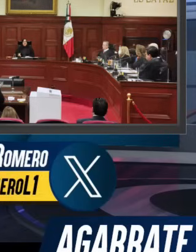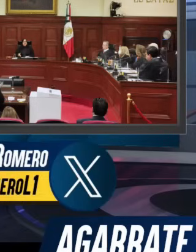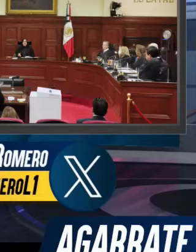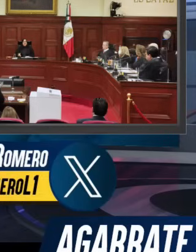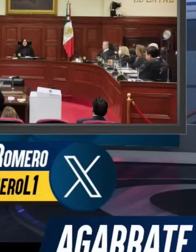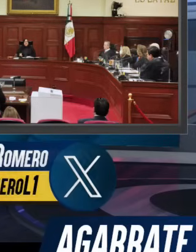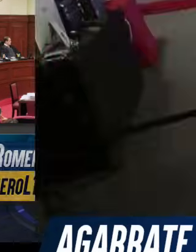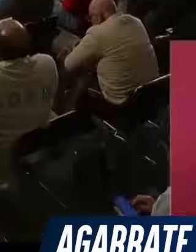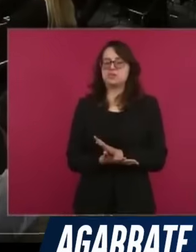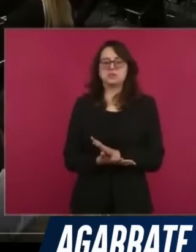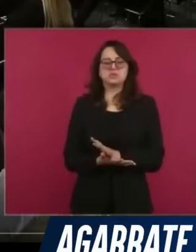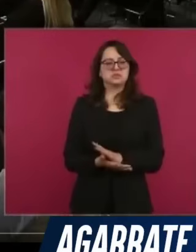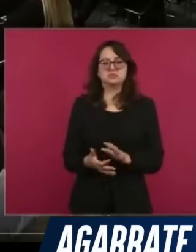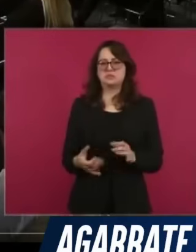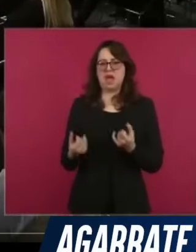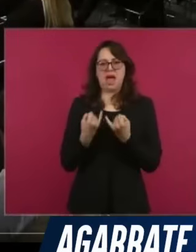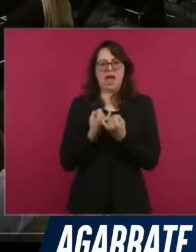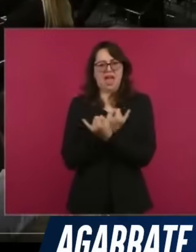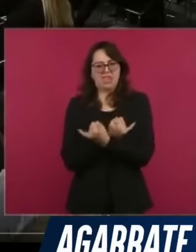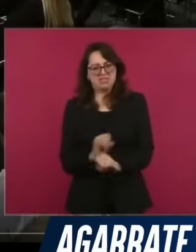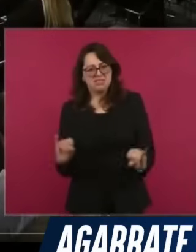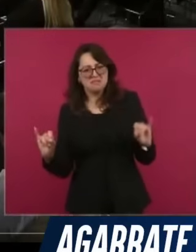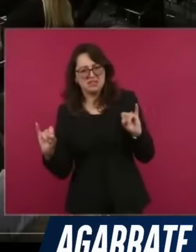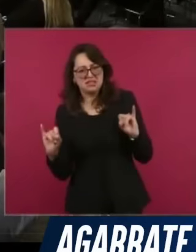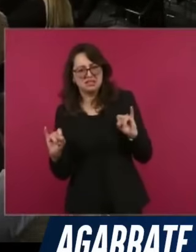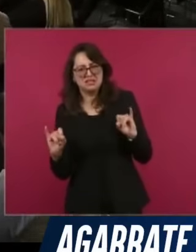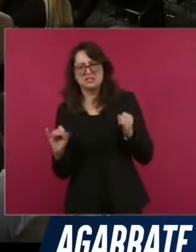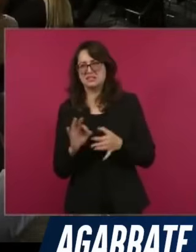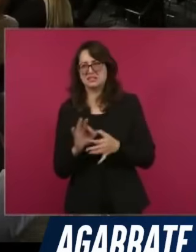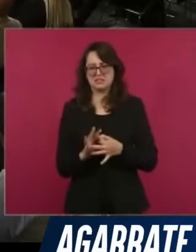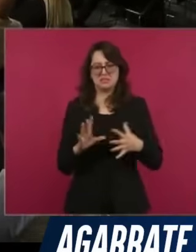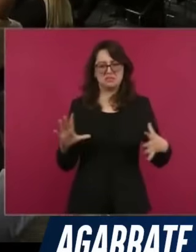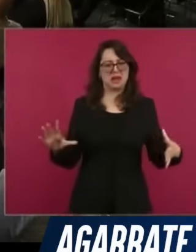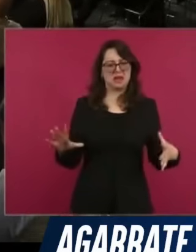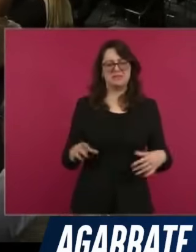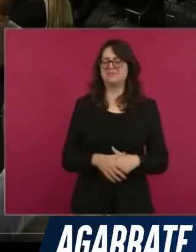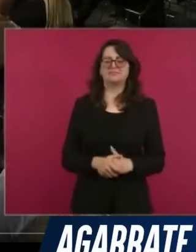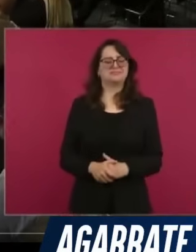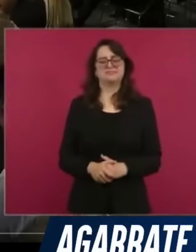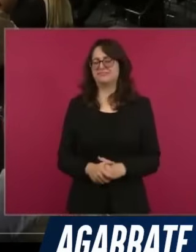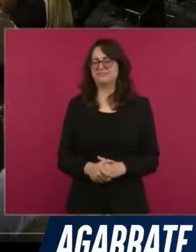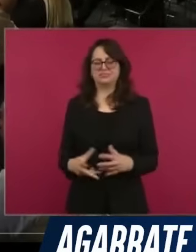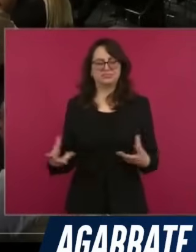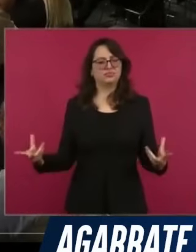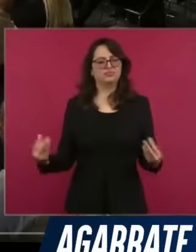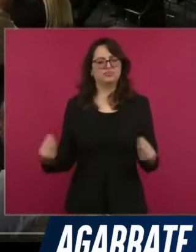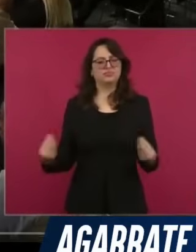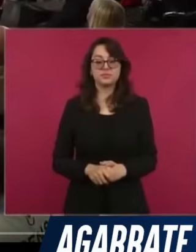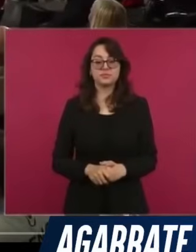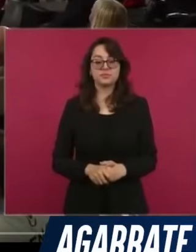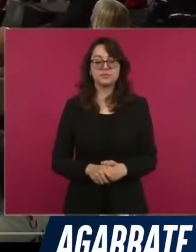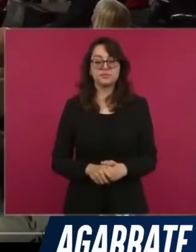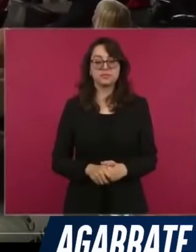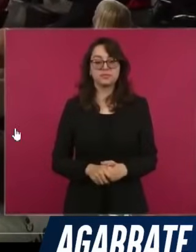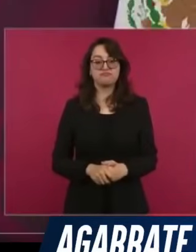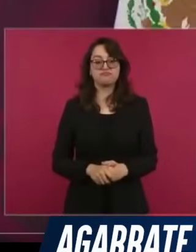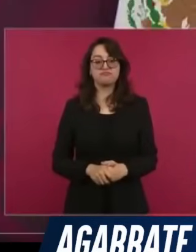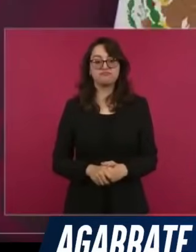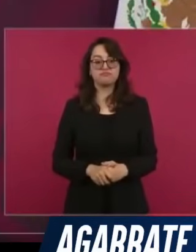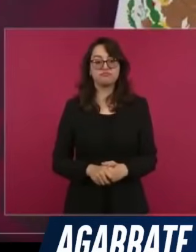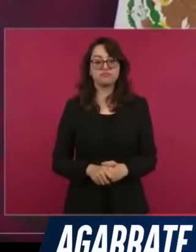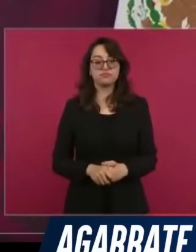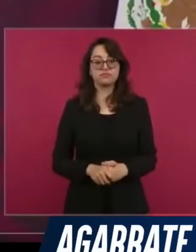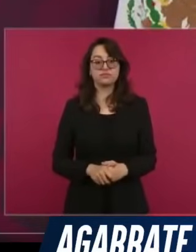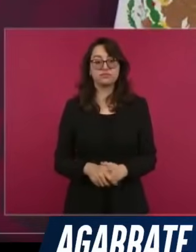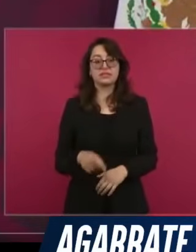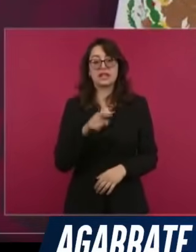dijo el presidente también hoy. A ver, ¿por qué no he visto, un progre